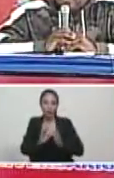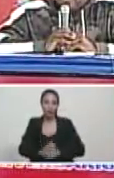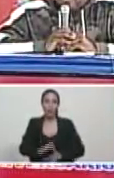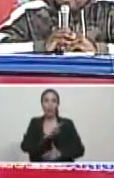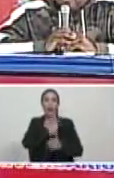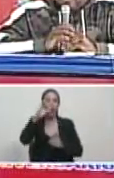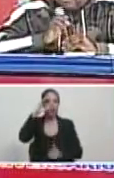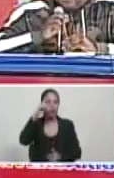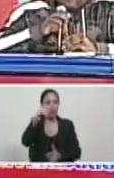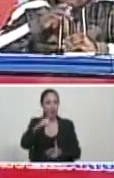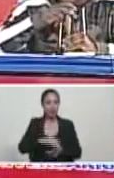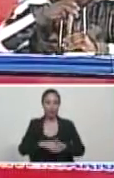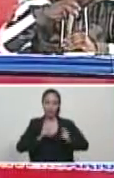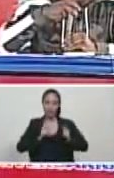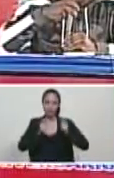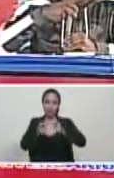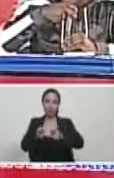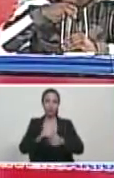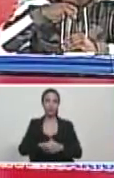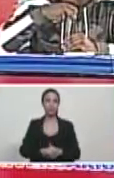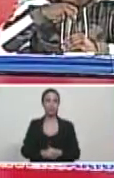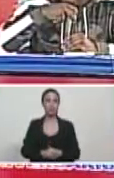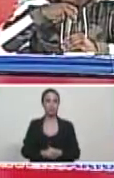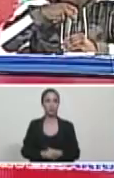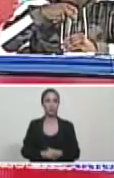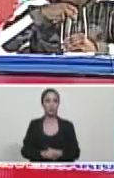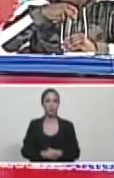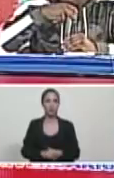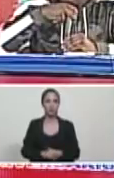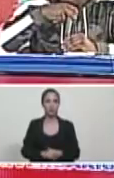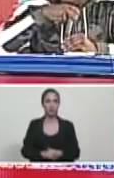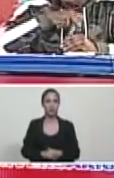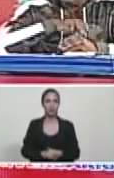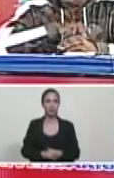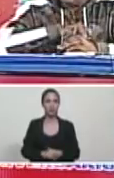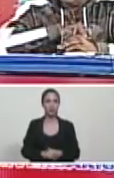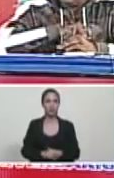Rodríguez. Madrina, pida la bendición.